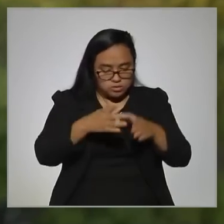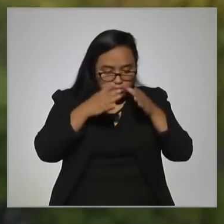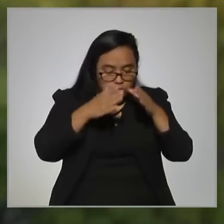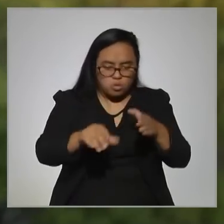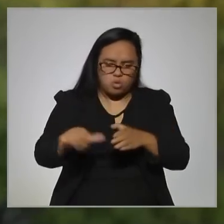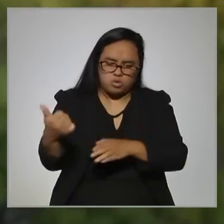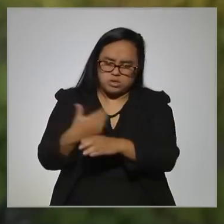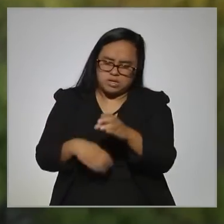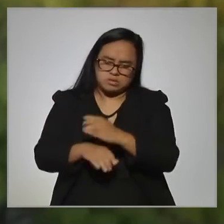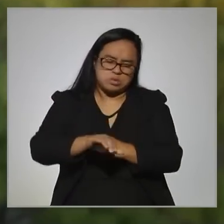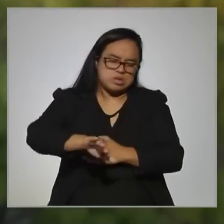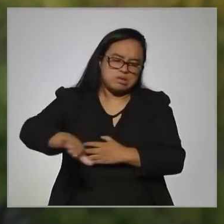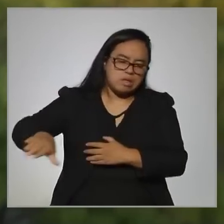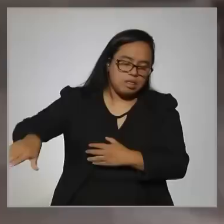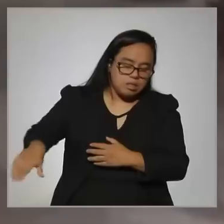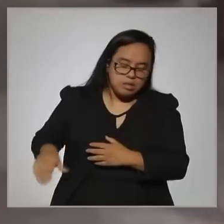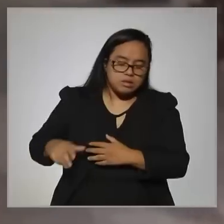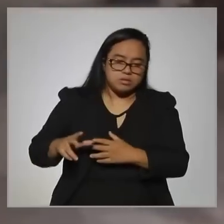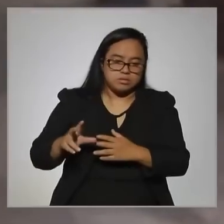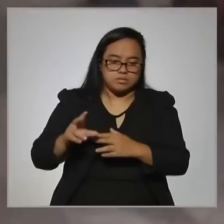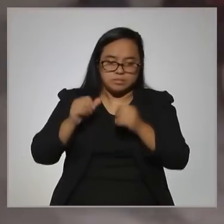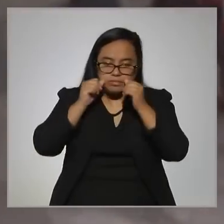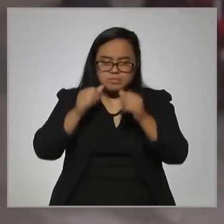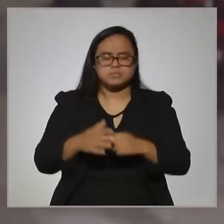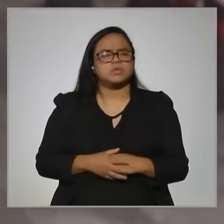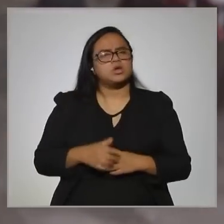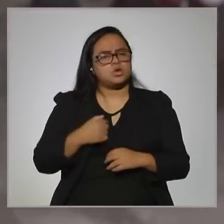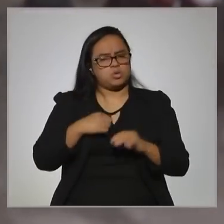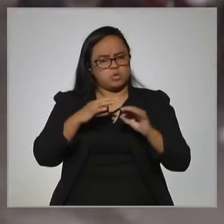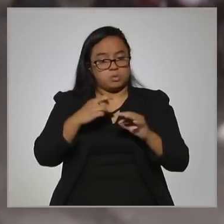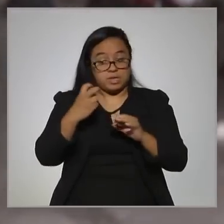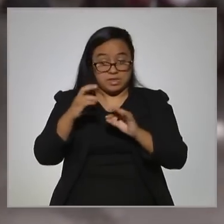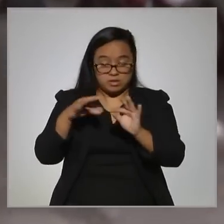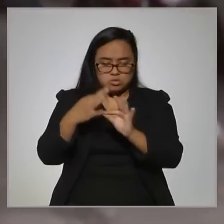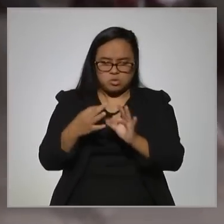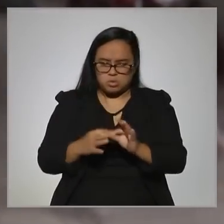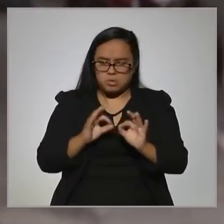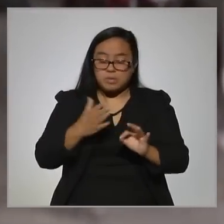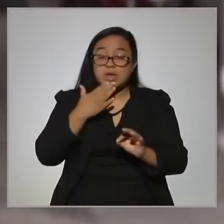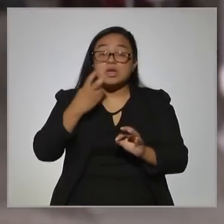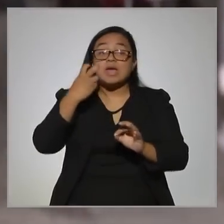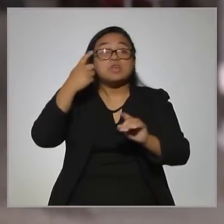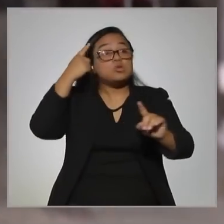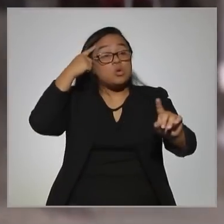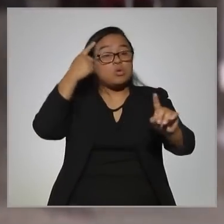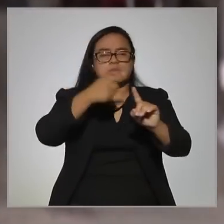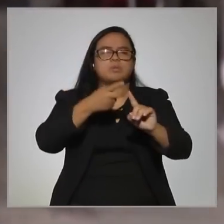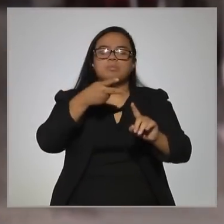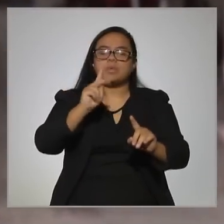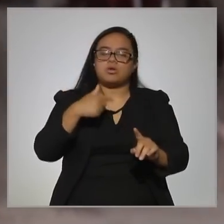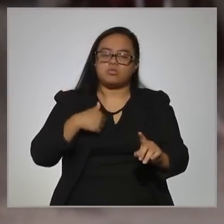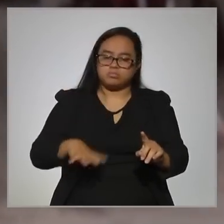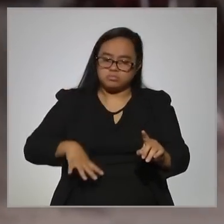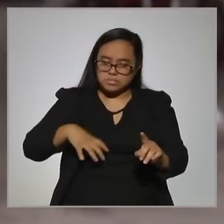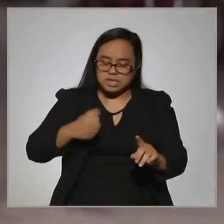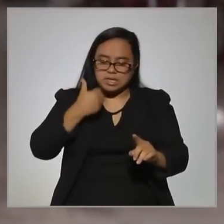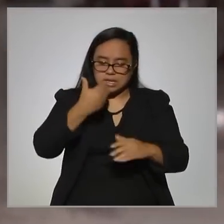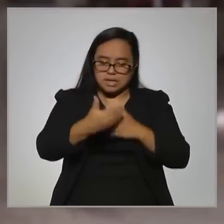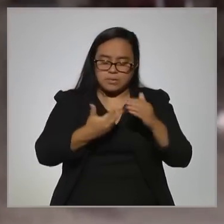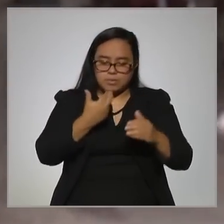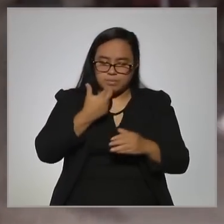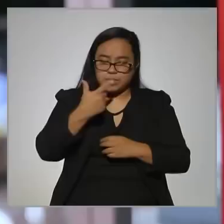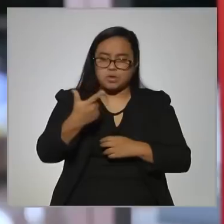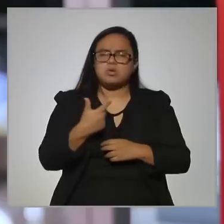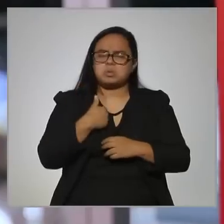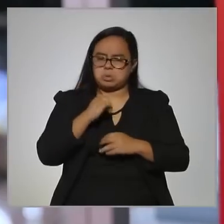de lado varios de esos propósitos. Bastante bien, cumplí la mayoría, aunque no todo lo veo como objetivos. Me esforcé en ser mejor durante este año y creo